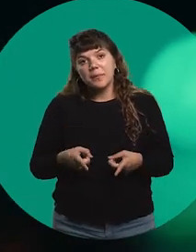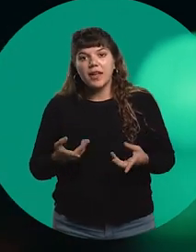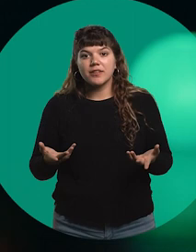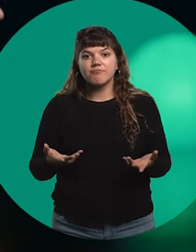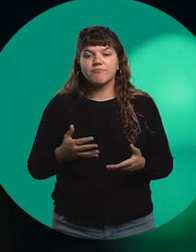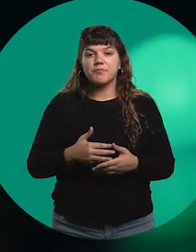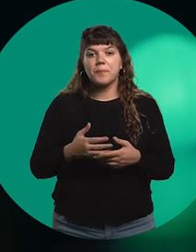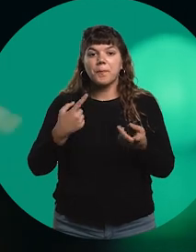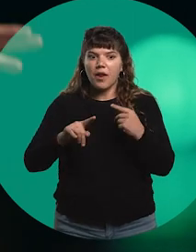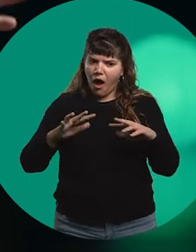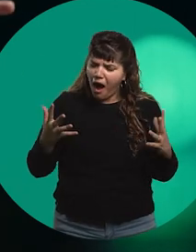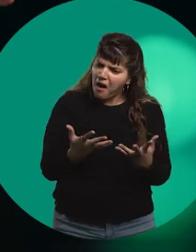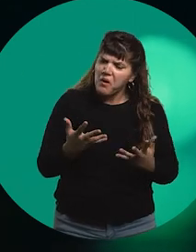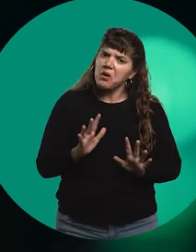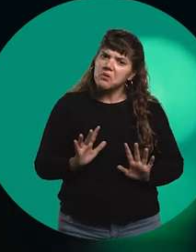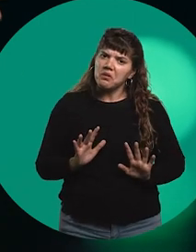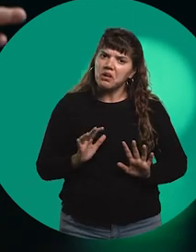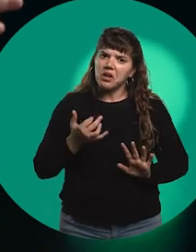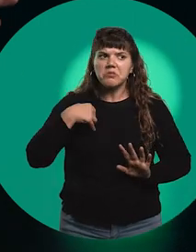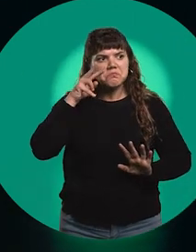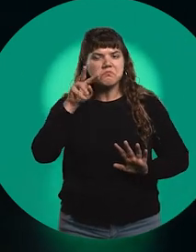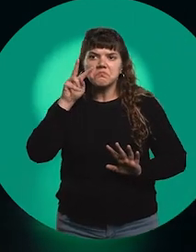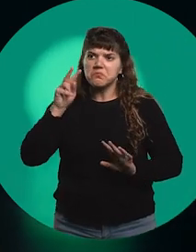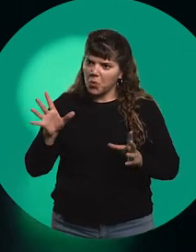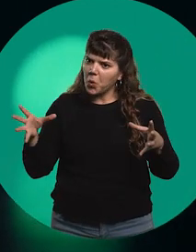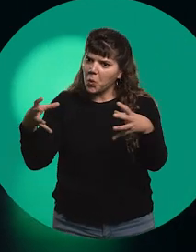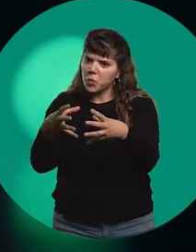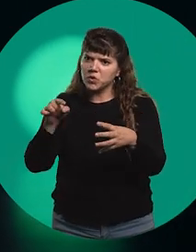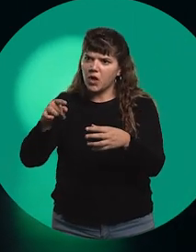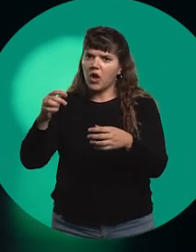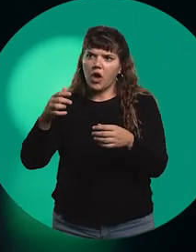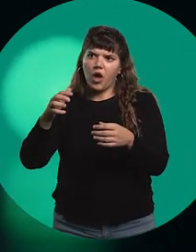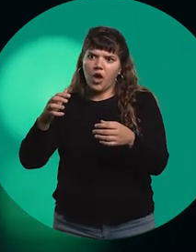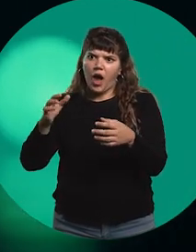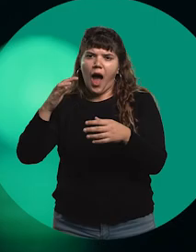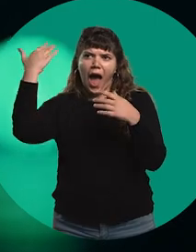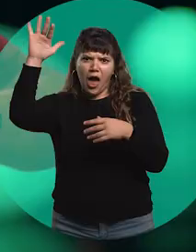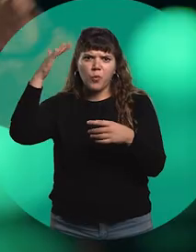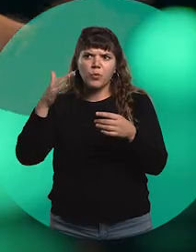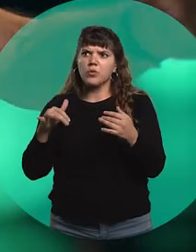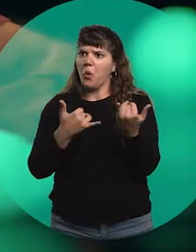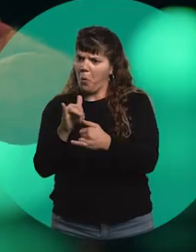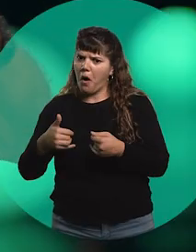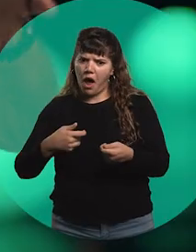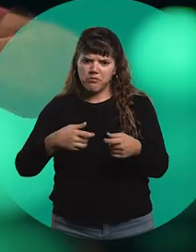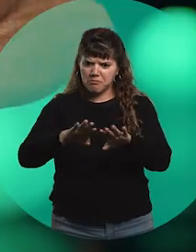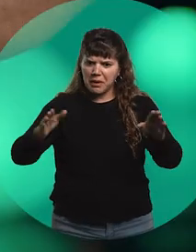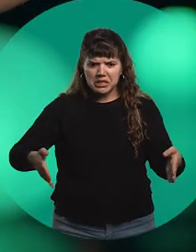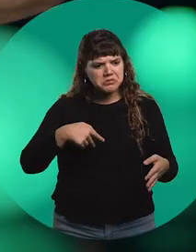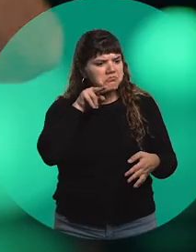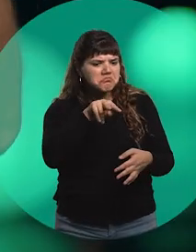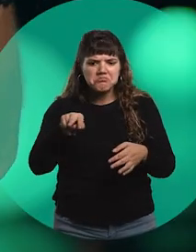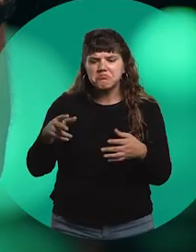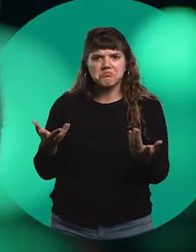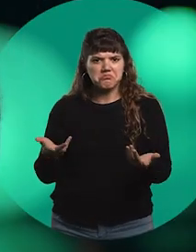también, ¿no?, aunque también hoy por hoy se juntan los adultos a comer una pizza para jugar a tal o cual juego de caja que